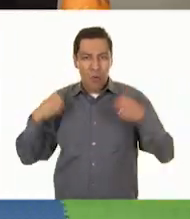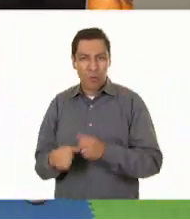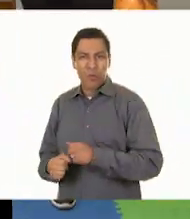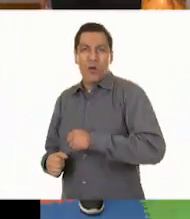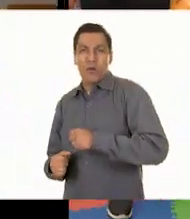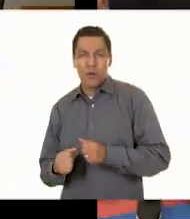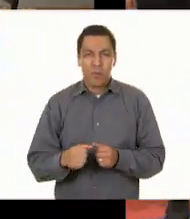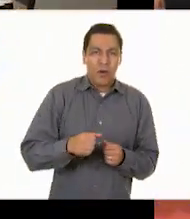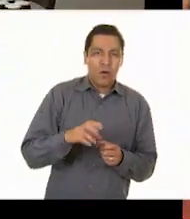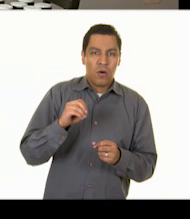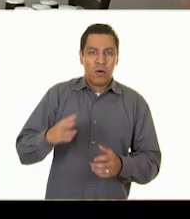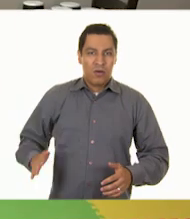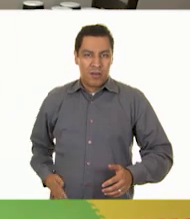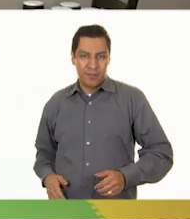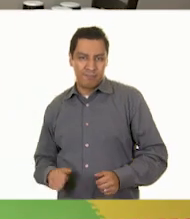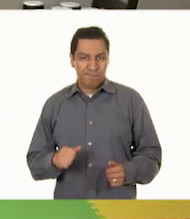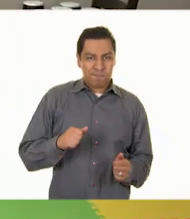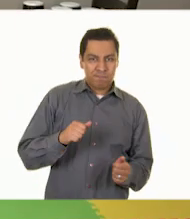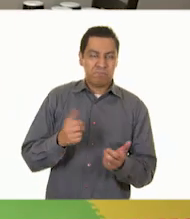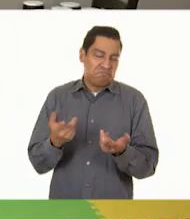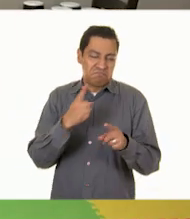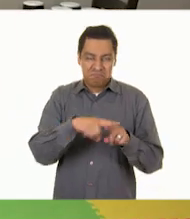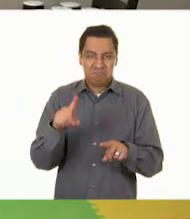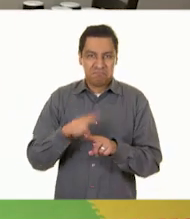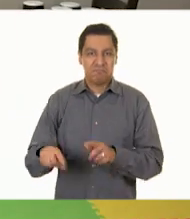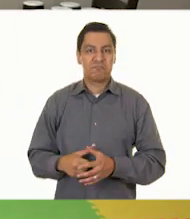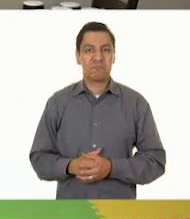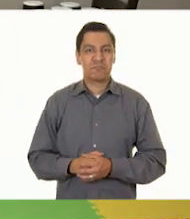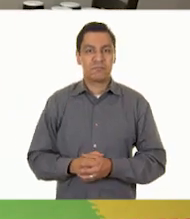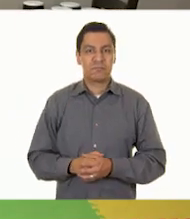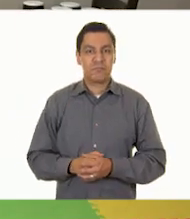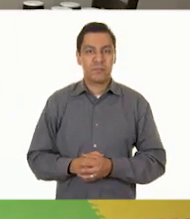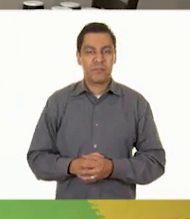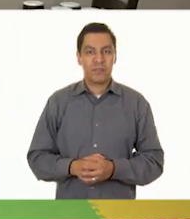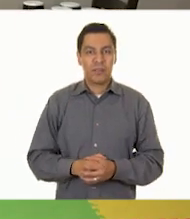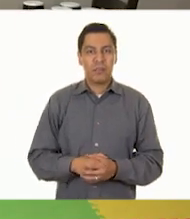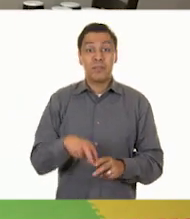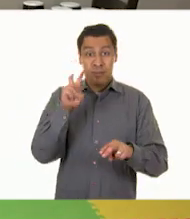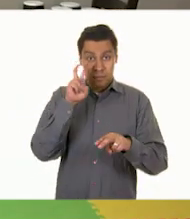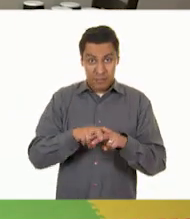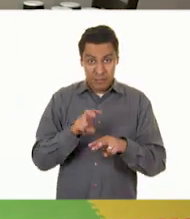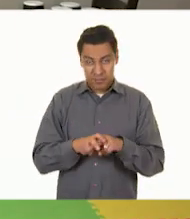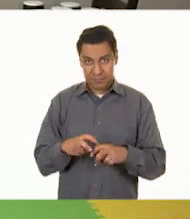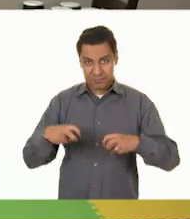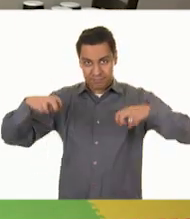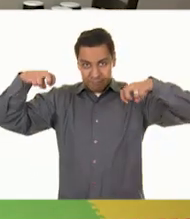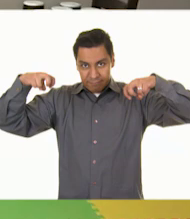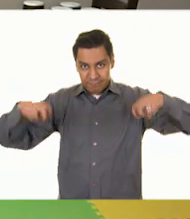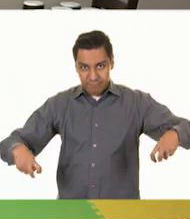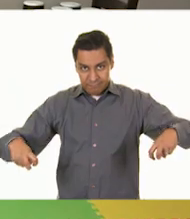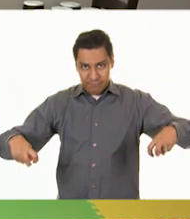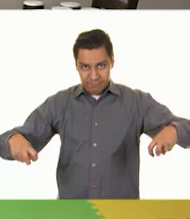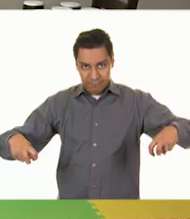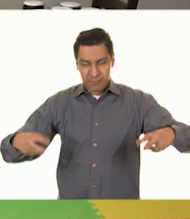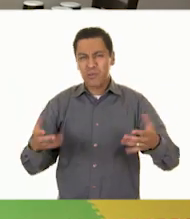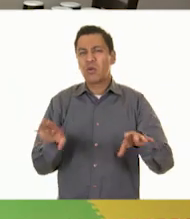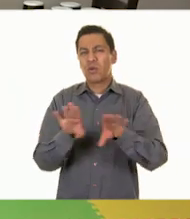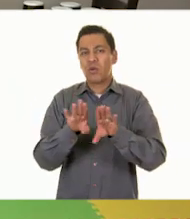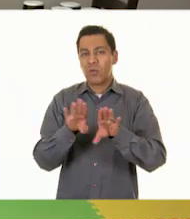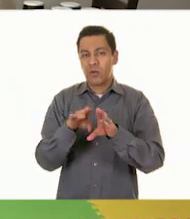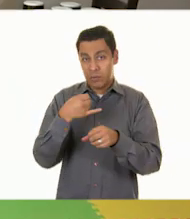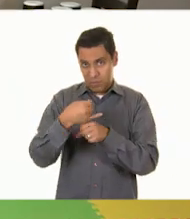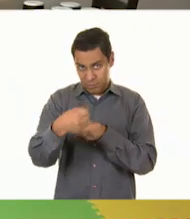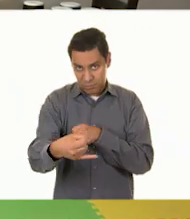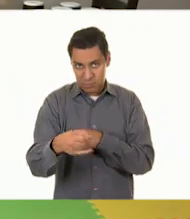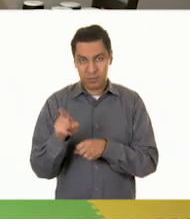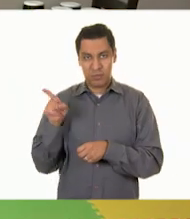incluso la cadera para la segunda actividad vamos a ocupar las sillas y los vasos de plástico o botes lo que vamos a hacer